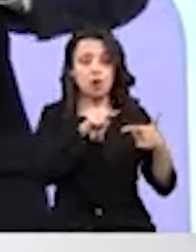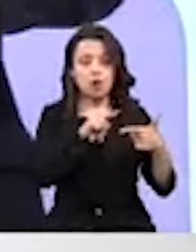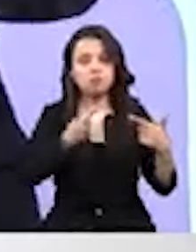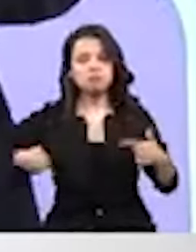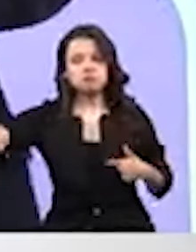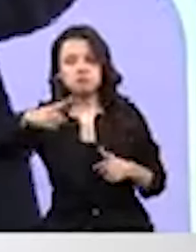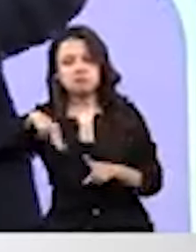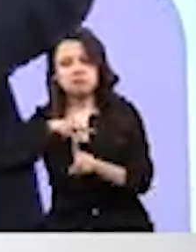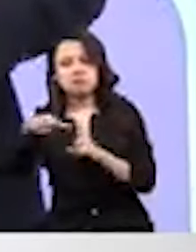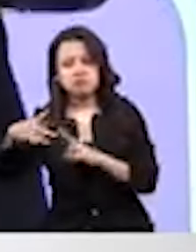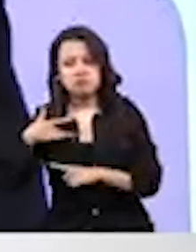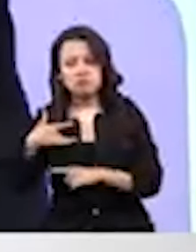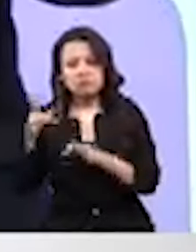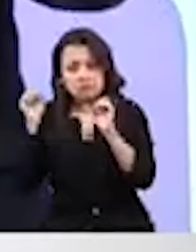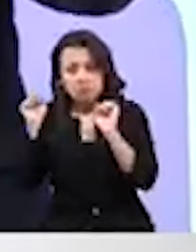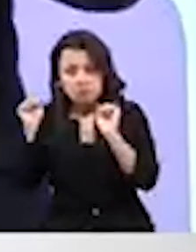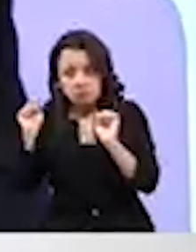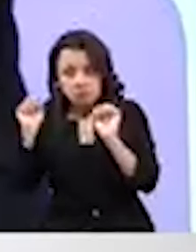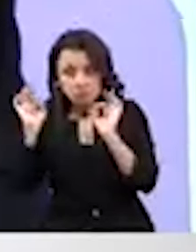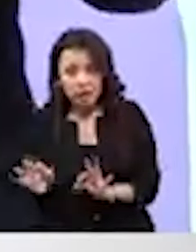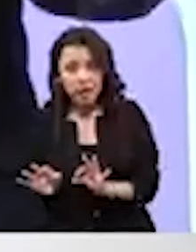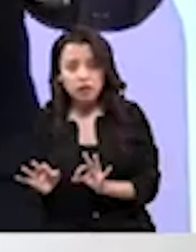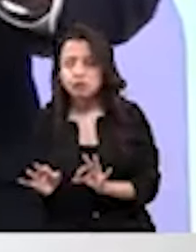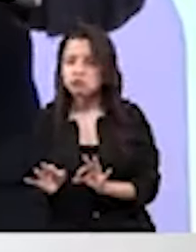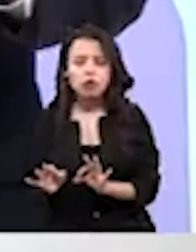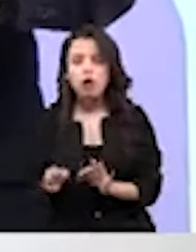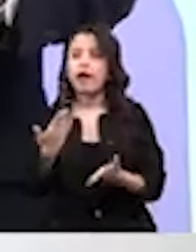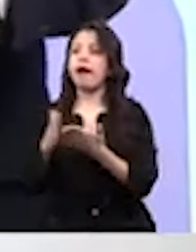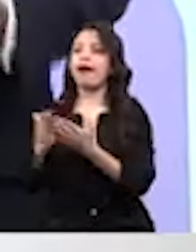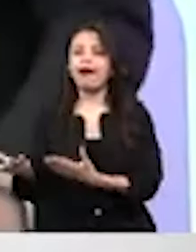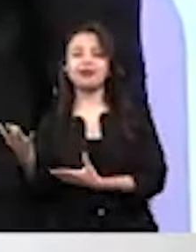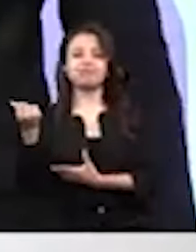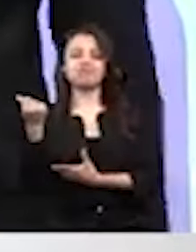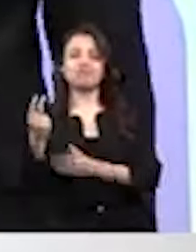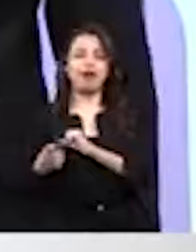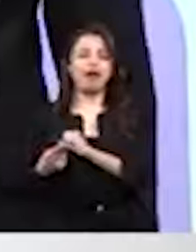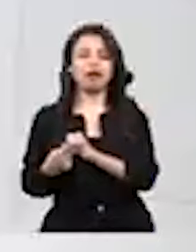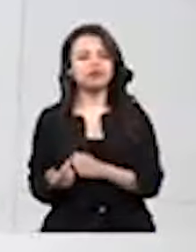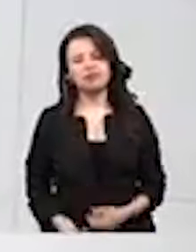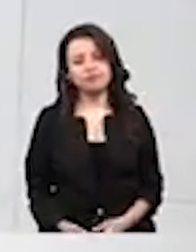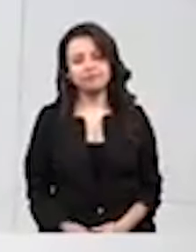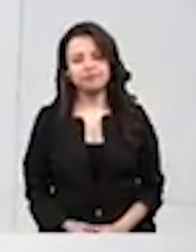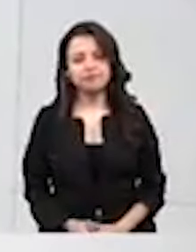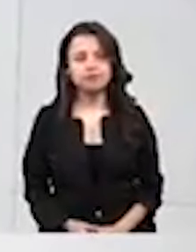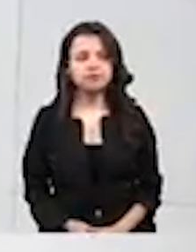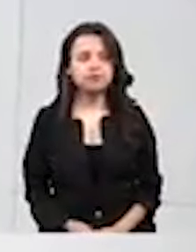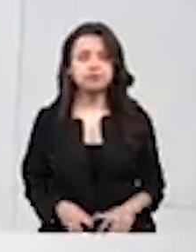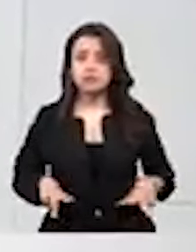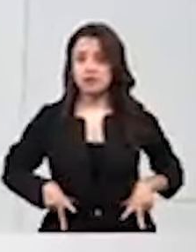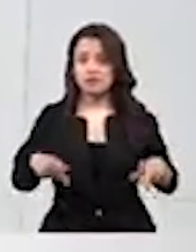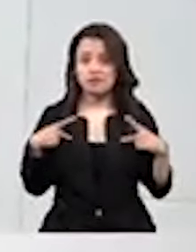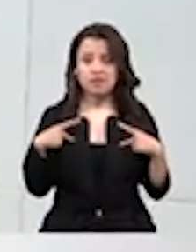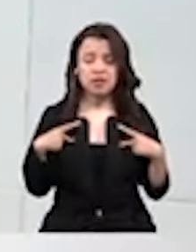eso no significa necesariamente que la gente esté comprando más y tenga más plata en el bolsillo. El costo de la vida está muy